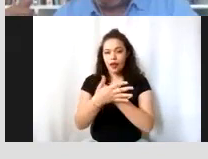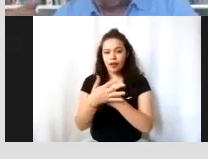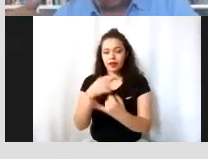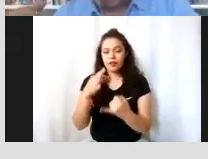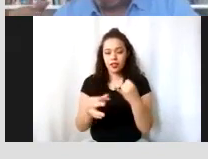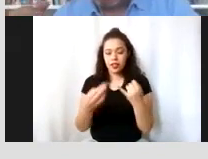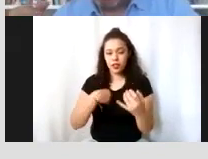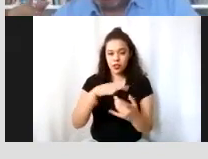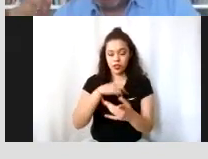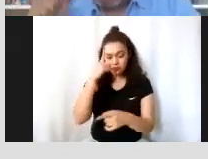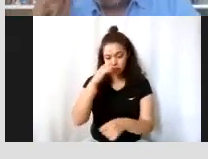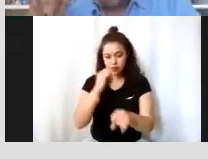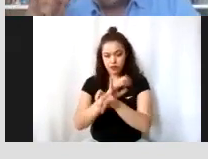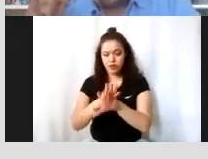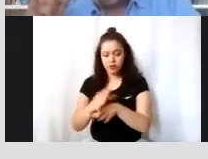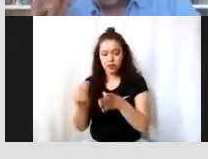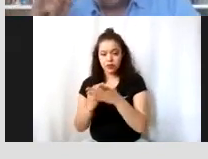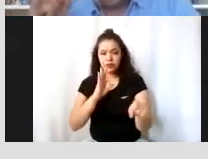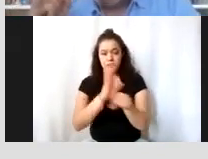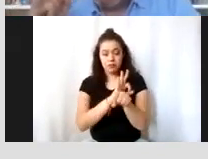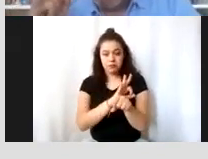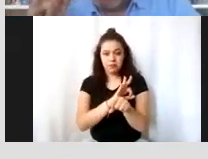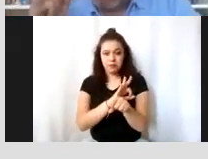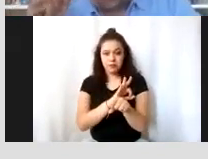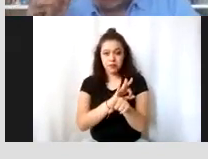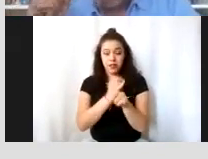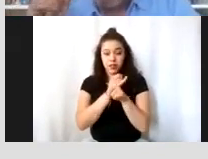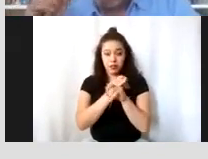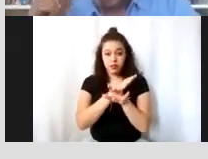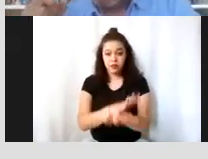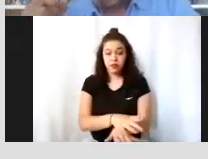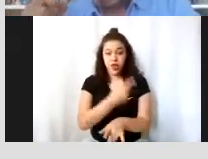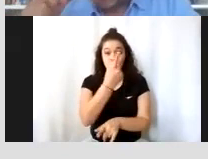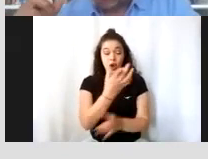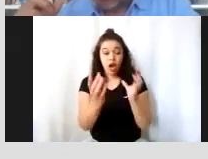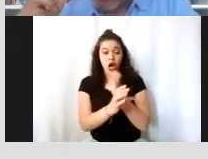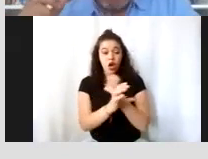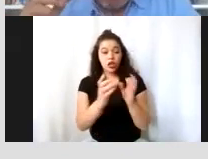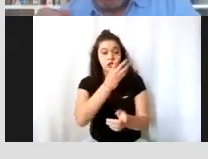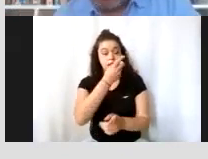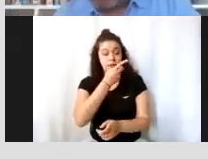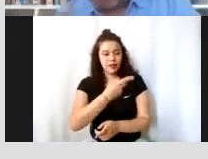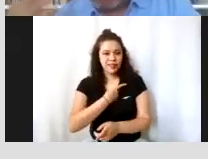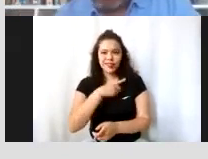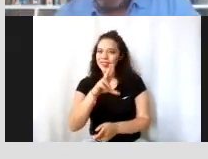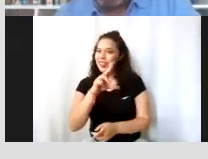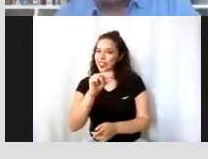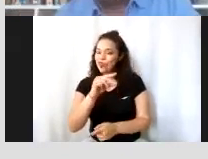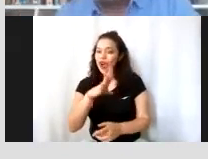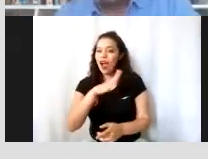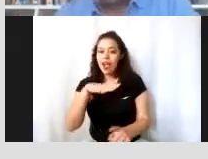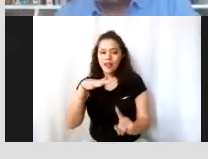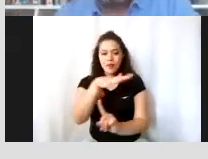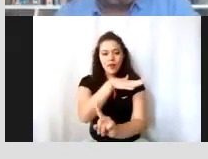a la protección de datos, que un dato generalmente no revela una sola cosa. Un dato personal revela un cúmulo